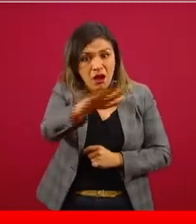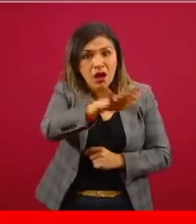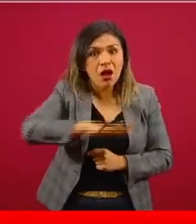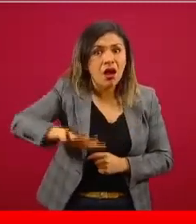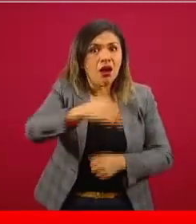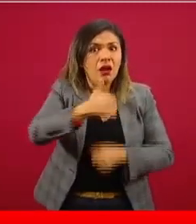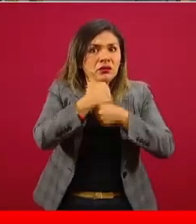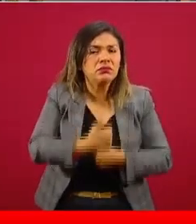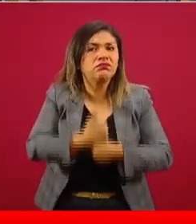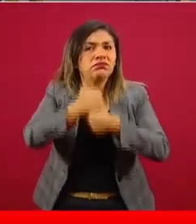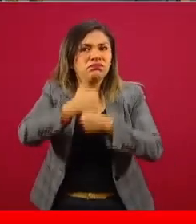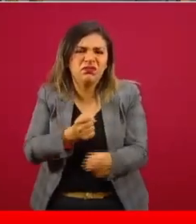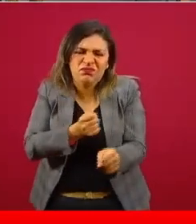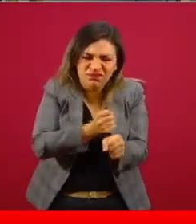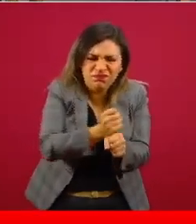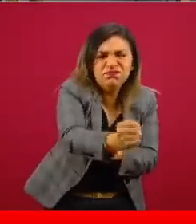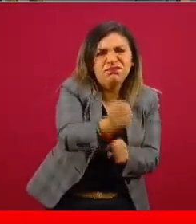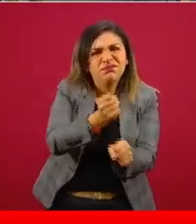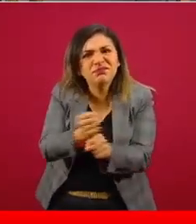masacres